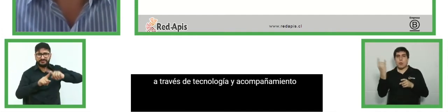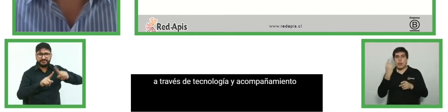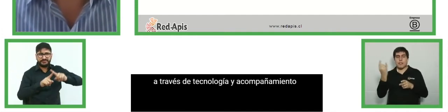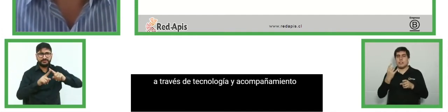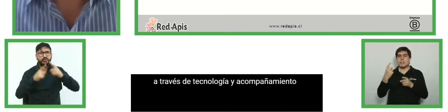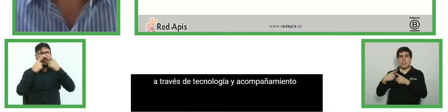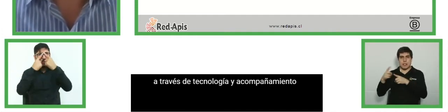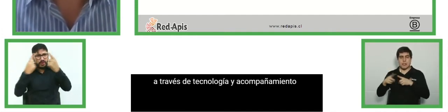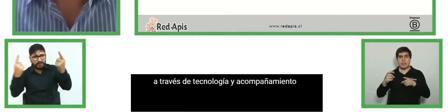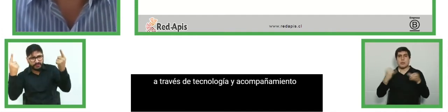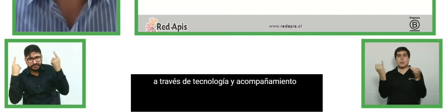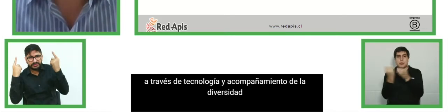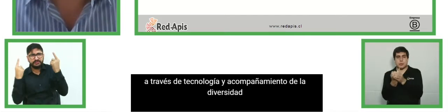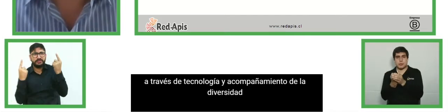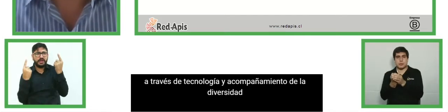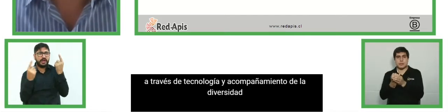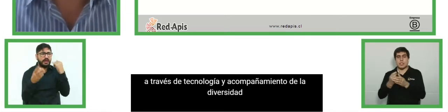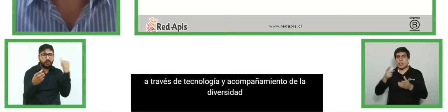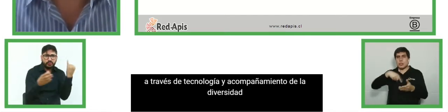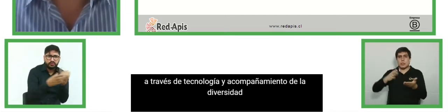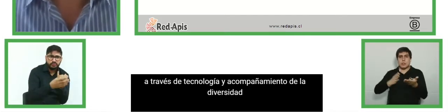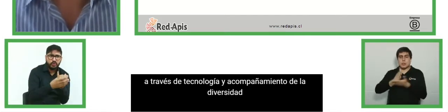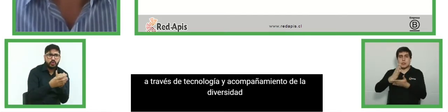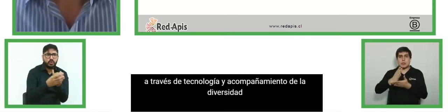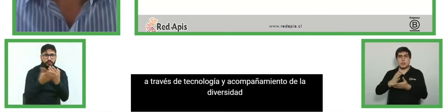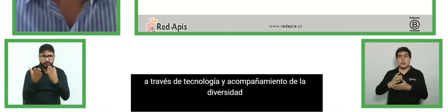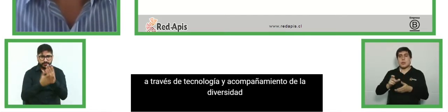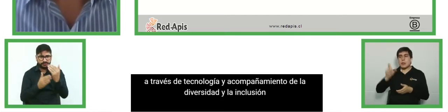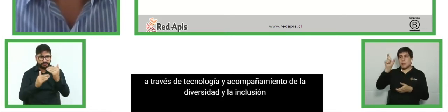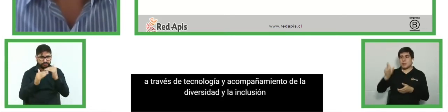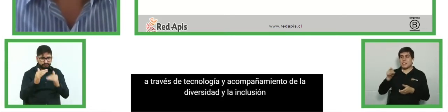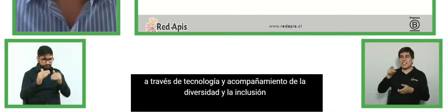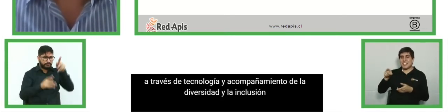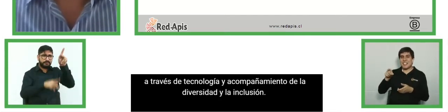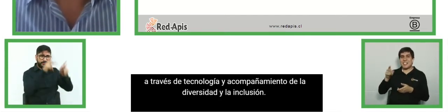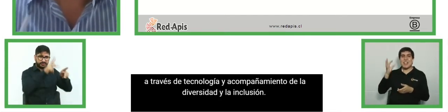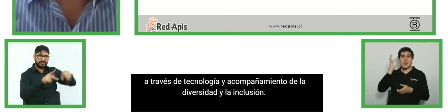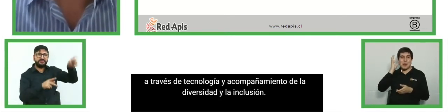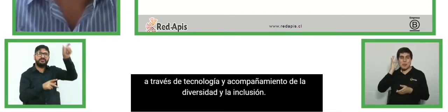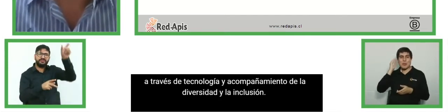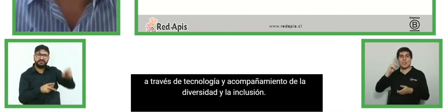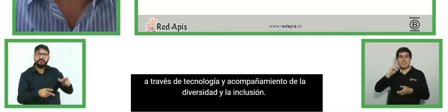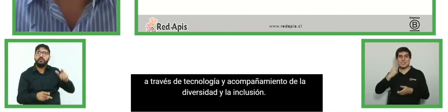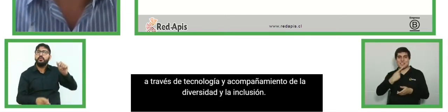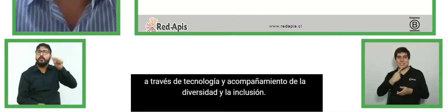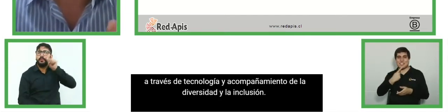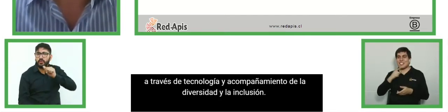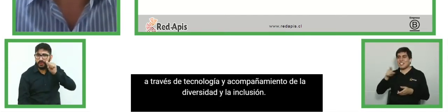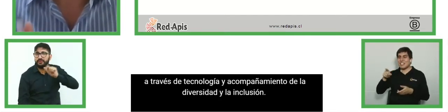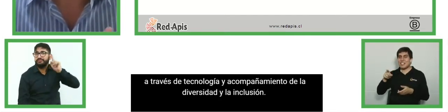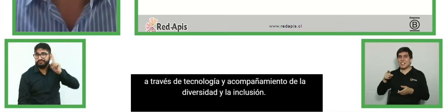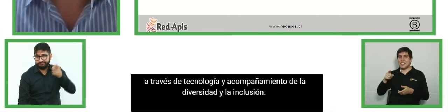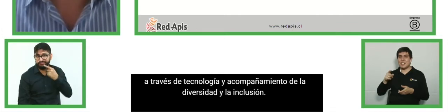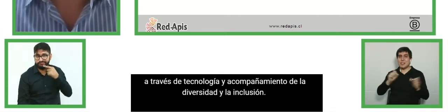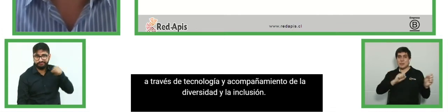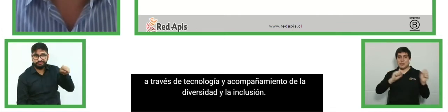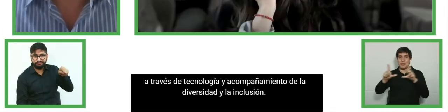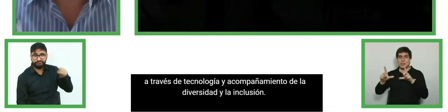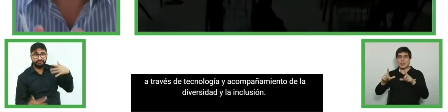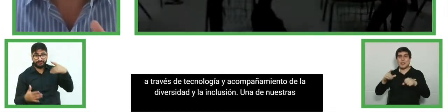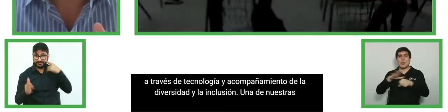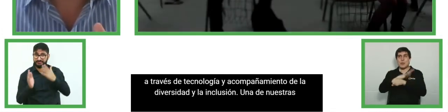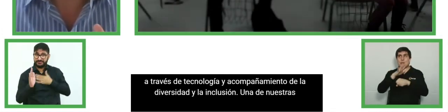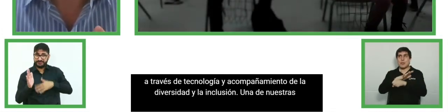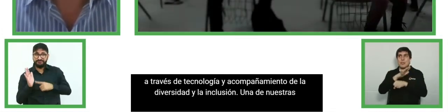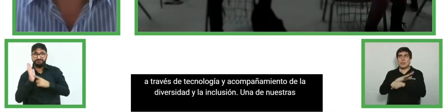una de nuestras cofundadoras es una persona con discapacidad. Y quiero presentarle en la siguiente lámina un video que lo voy a describir porque